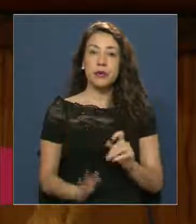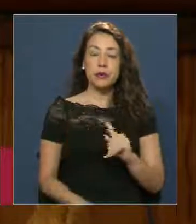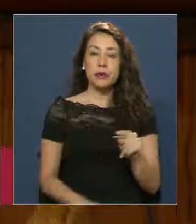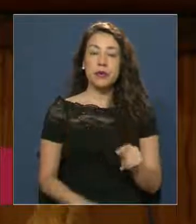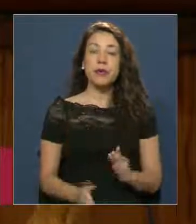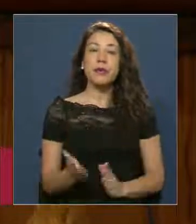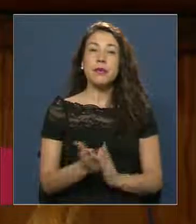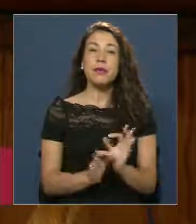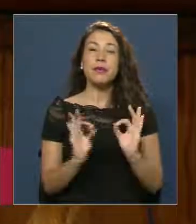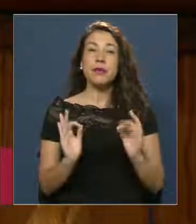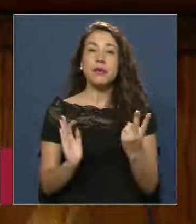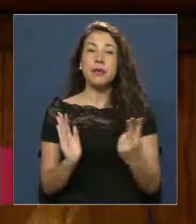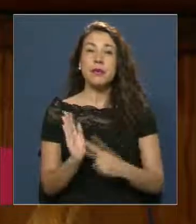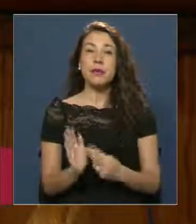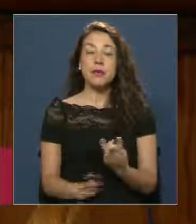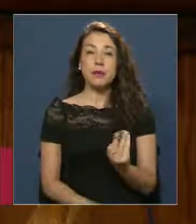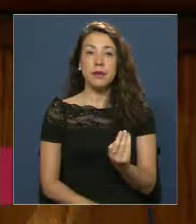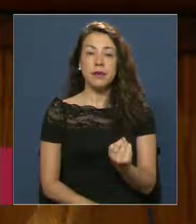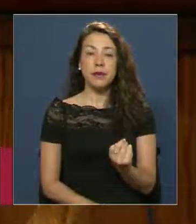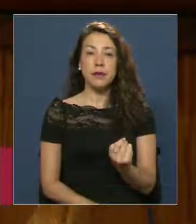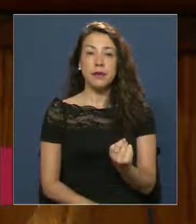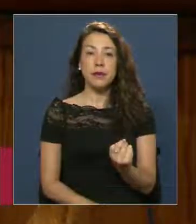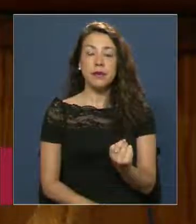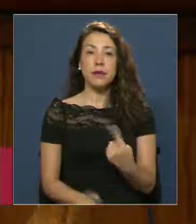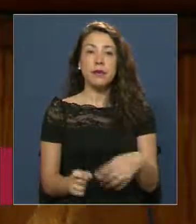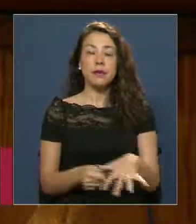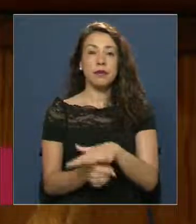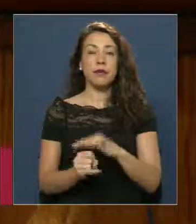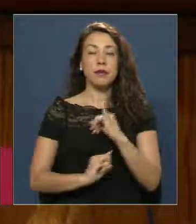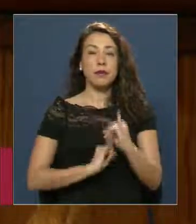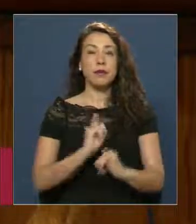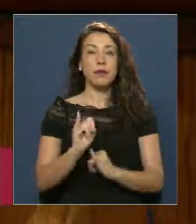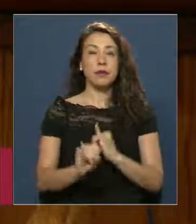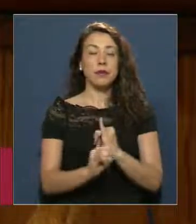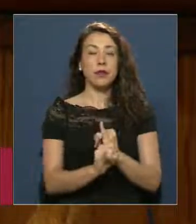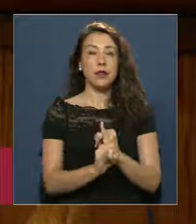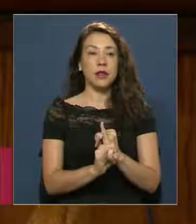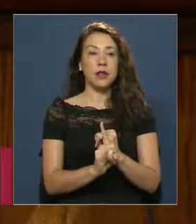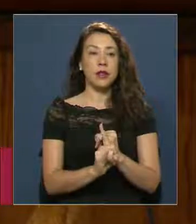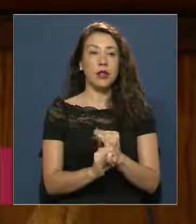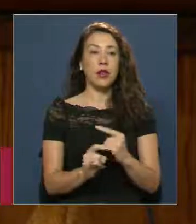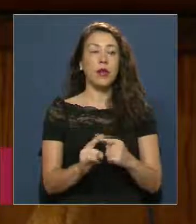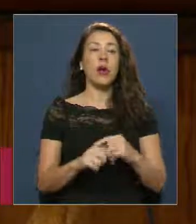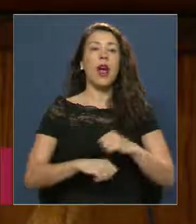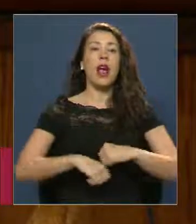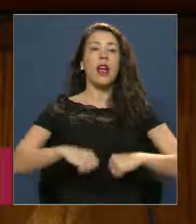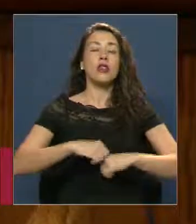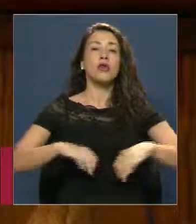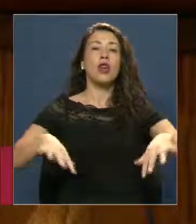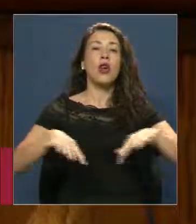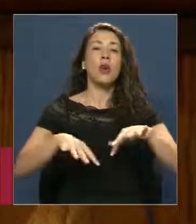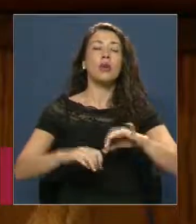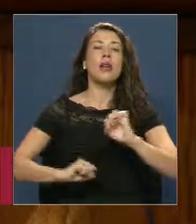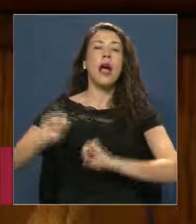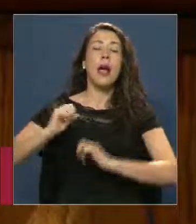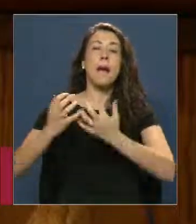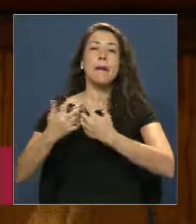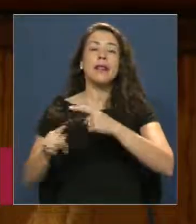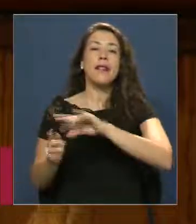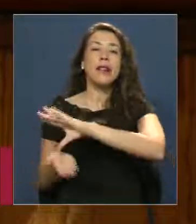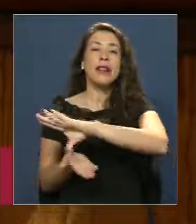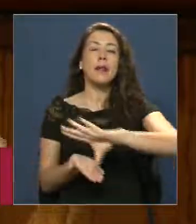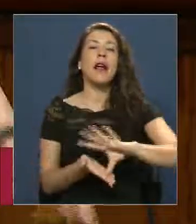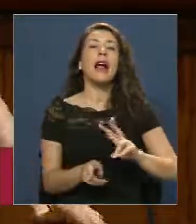comenzó oficialmente en el año 2013 en un contexto internacional conmocionado por estructuras utilizadas por empresas multinacionales